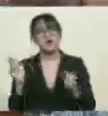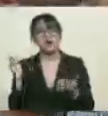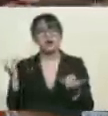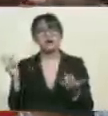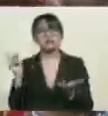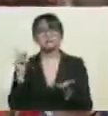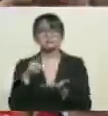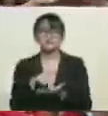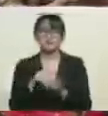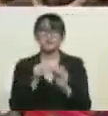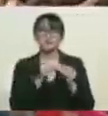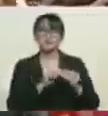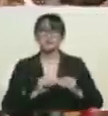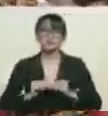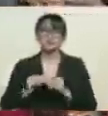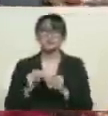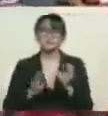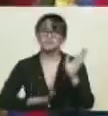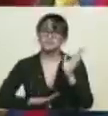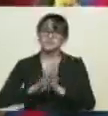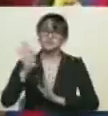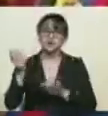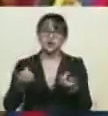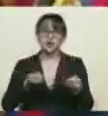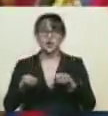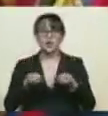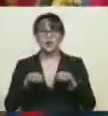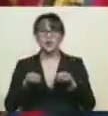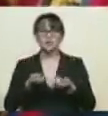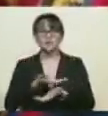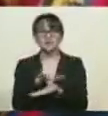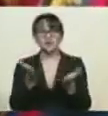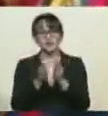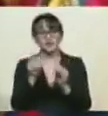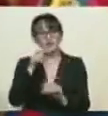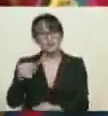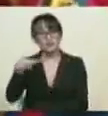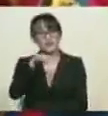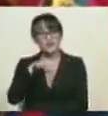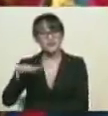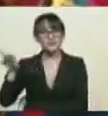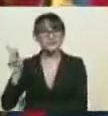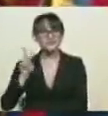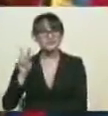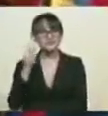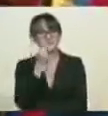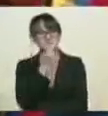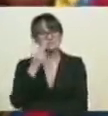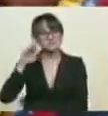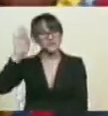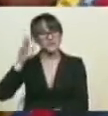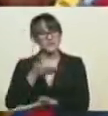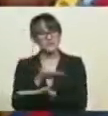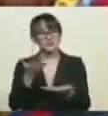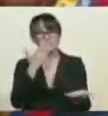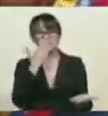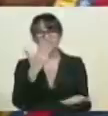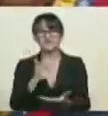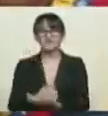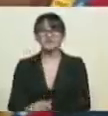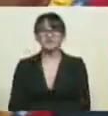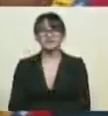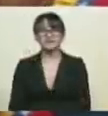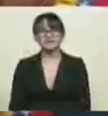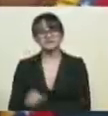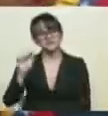la recuperación y la prosperidad económica para todo el pueblo de Venezuela. Lo juro frente a ustedes, lo voy a